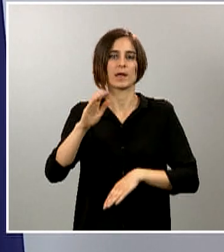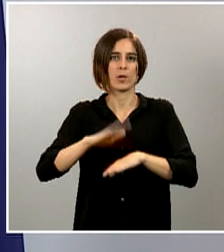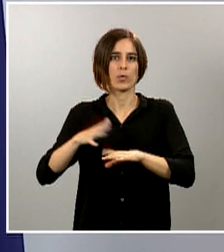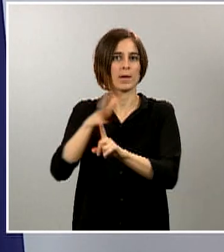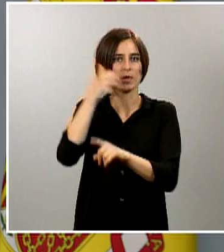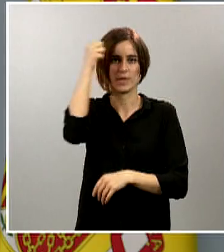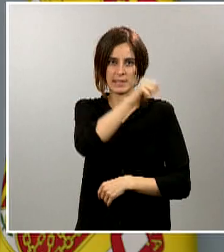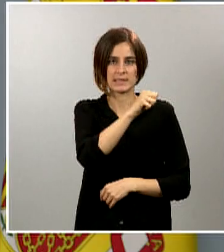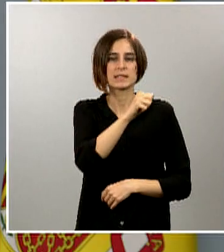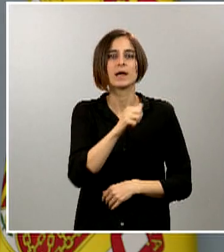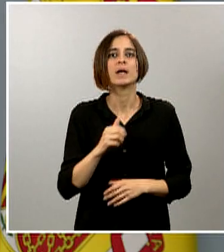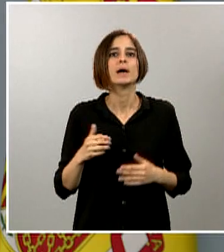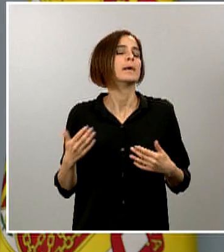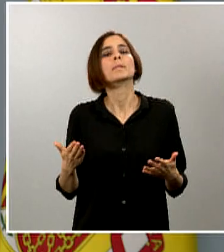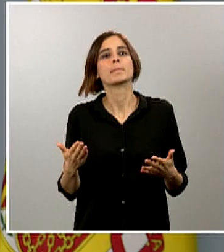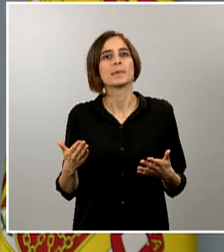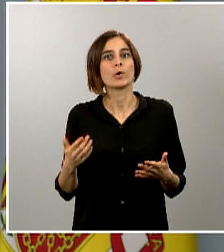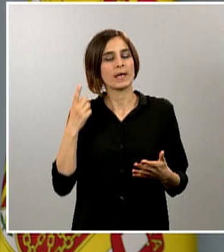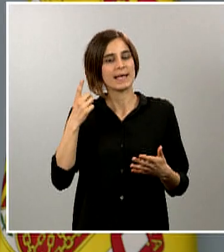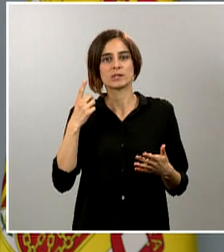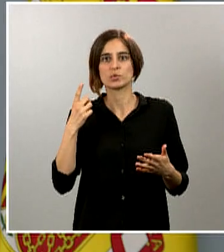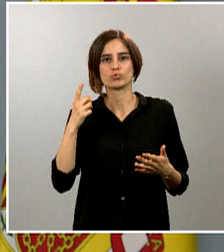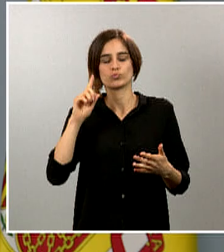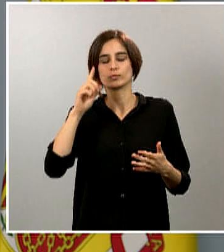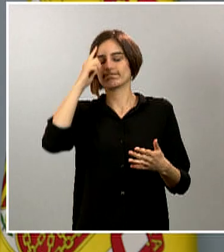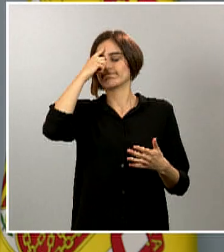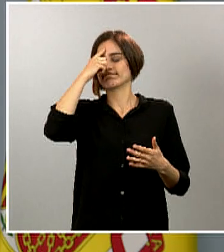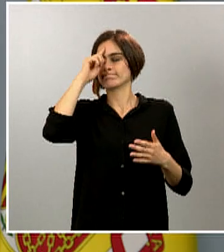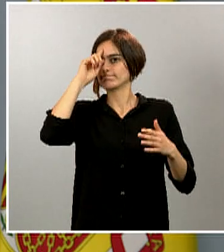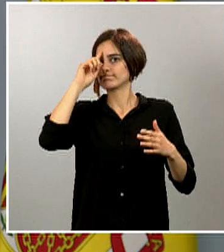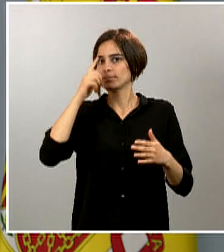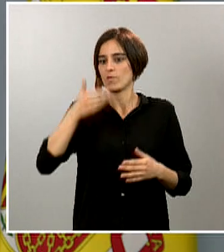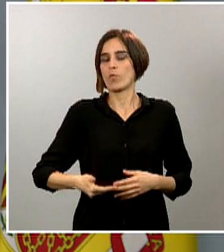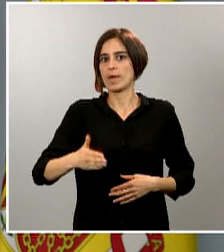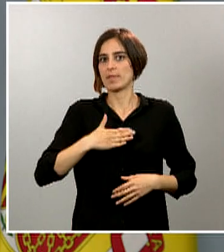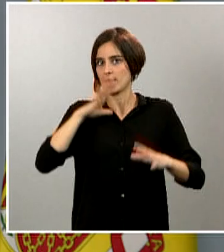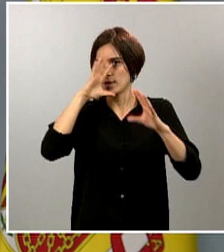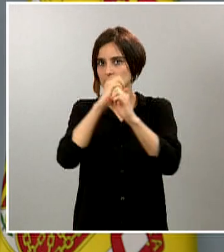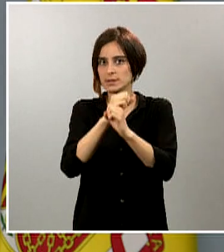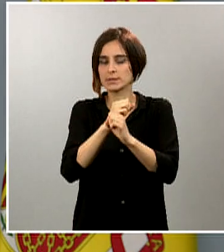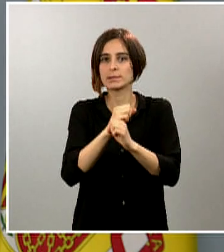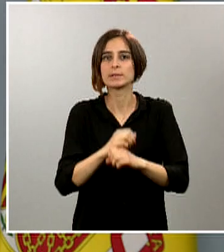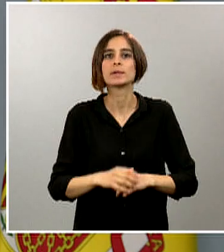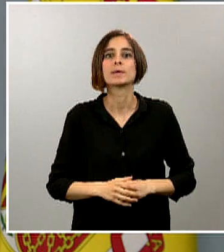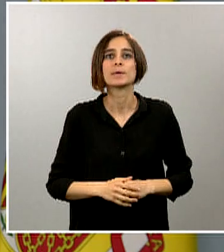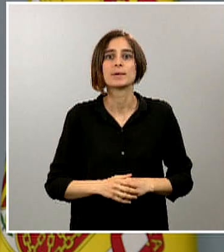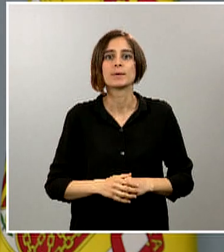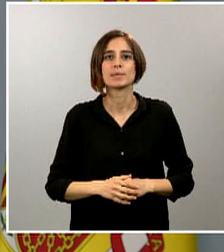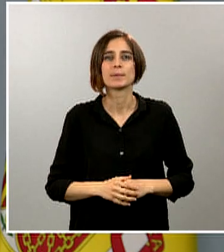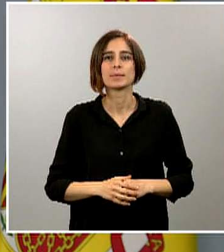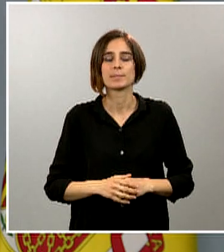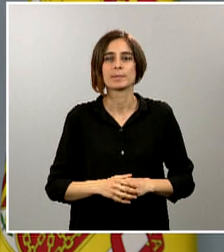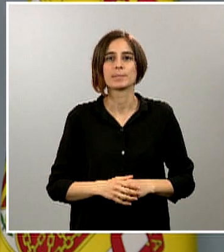una de nuestras ocupaciones y preocupaciones fundamentales y esenciales. Buena prueba de ello que estas medidas también se han